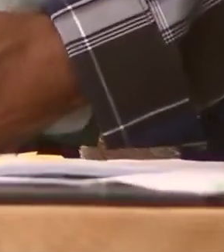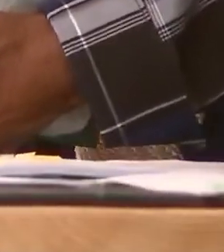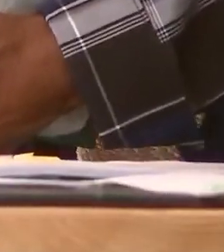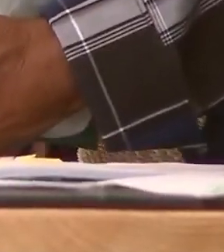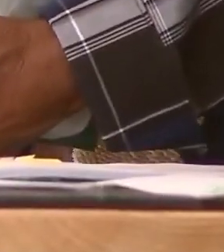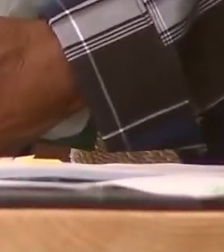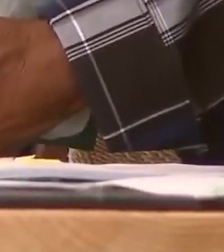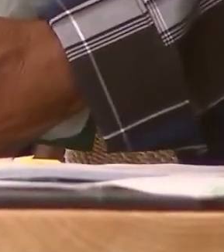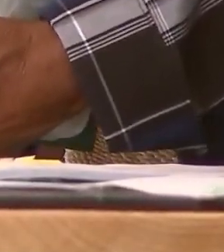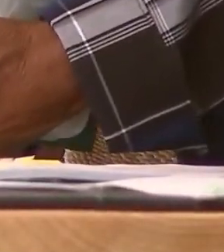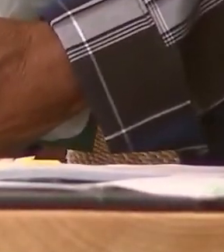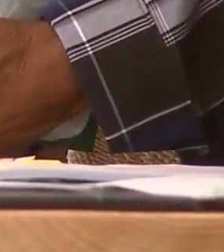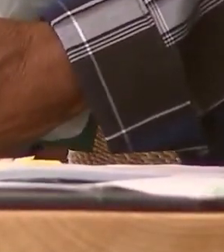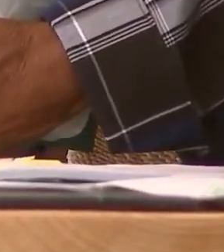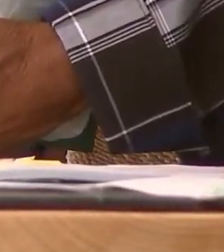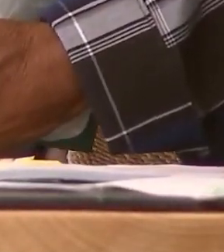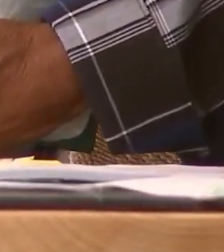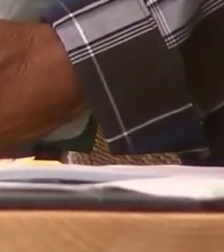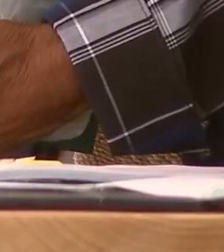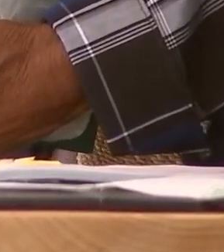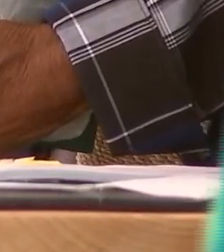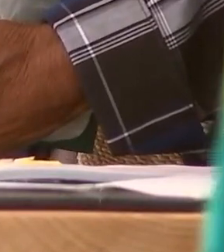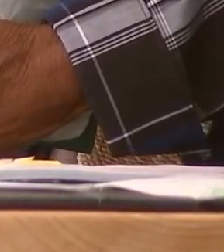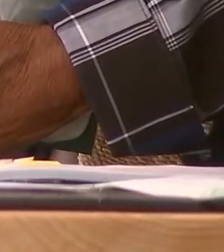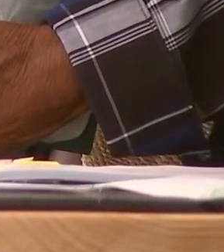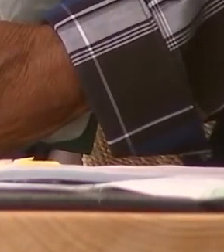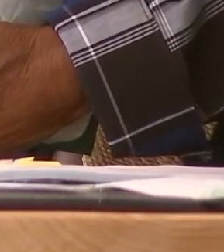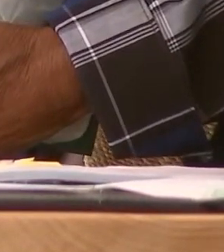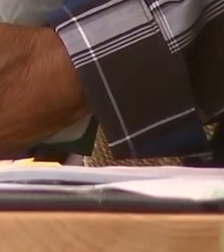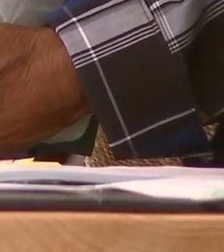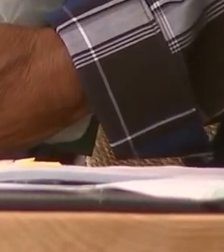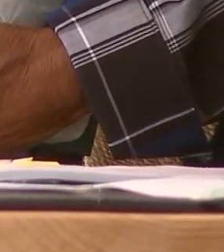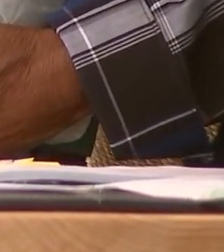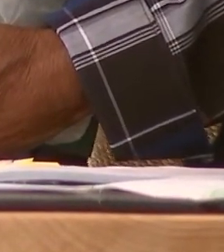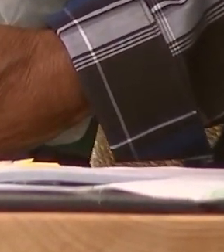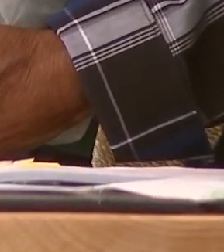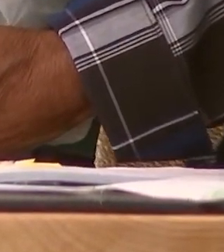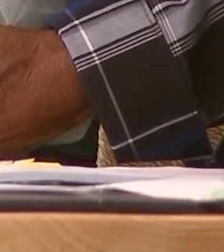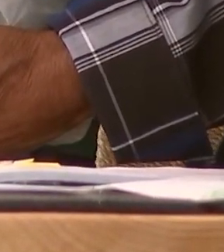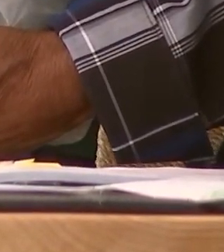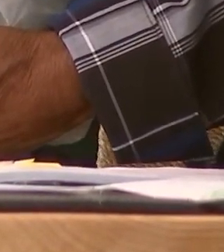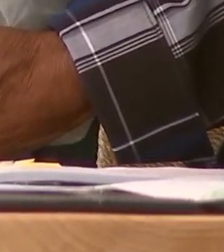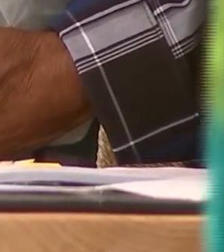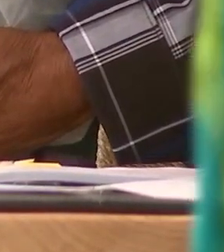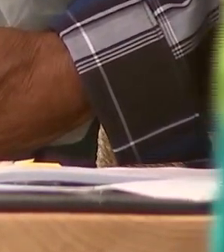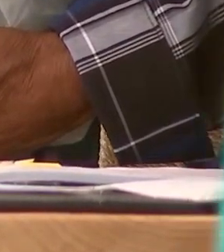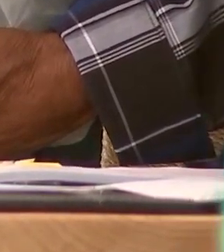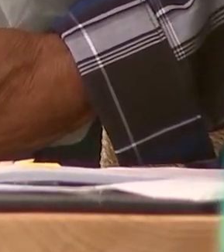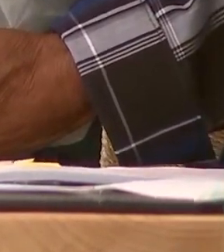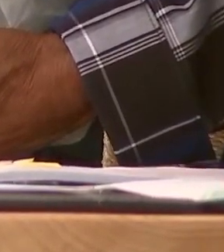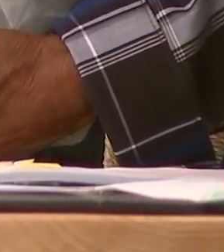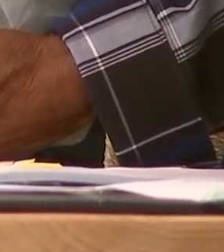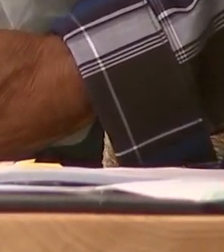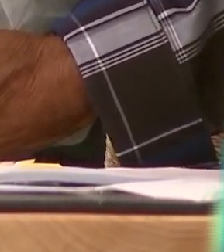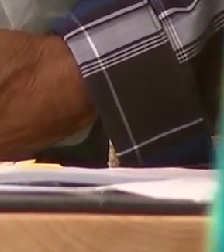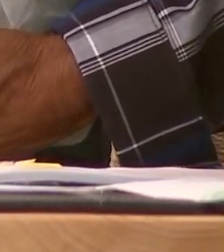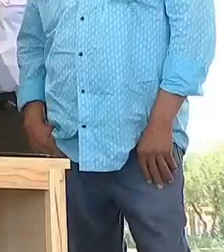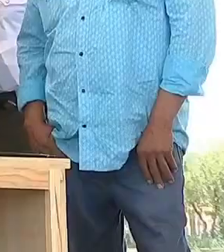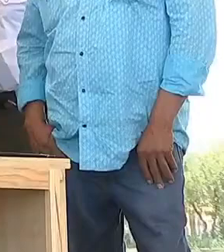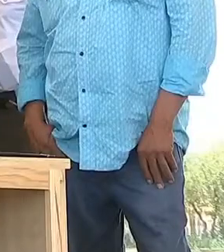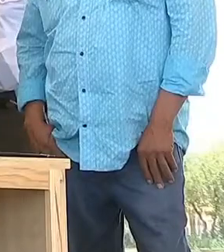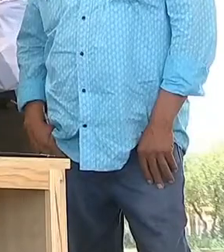De igual manera, se llevará a cabo la firma del decreto por el que se entregan al pueblo yaqui hectáreas de